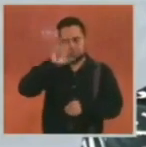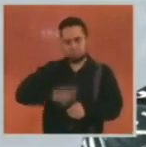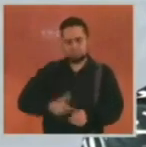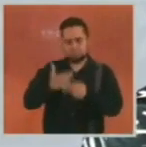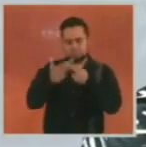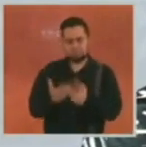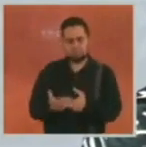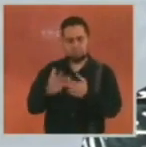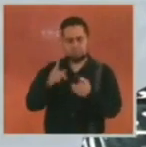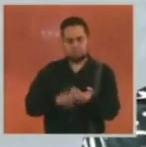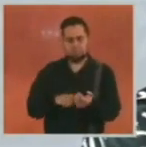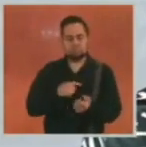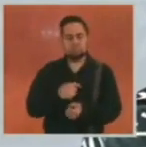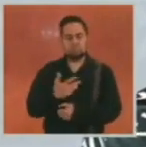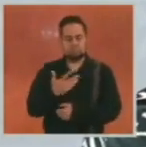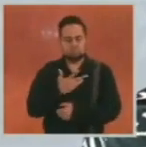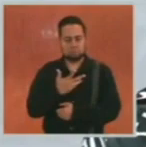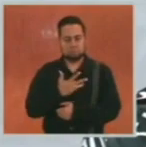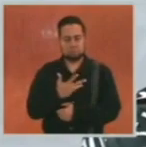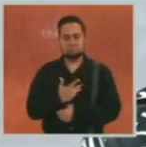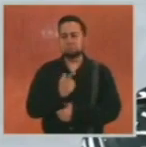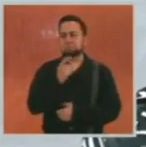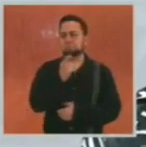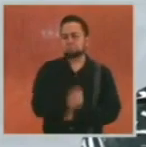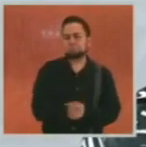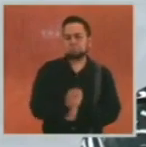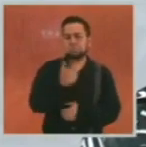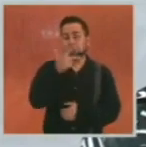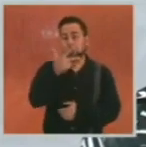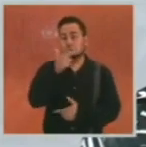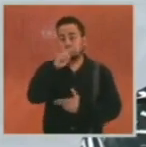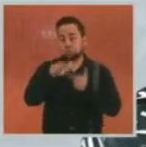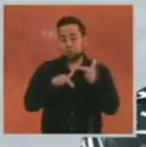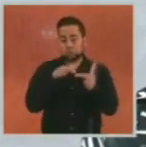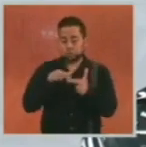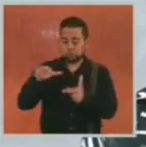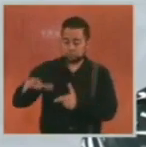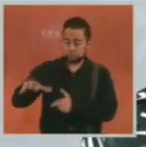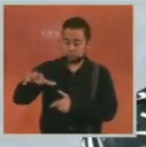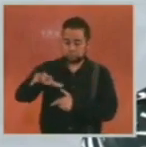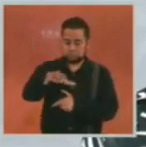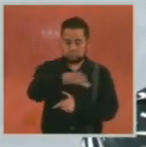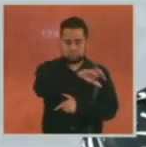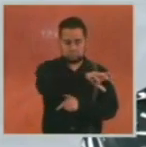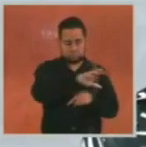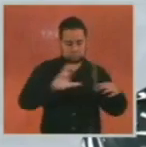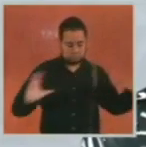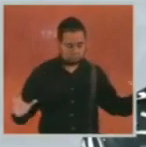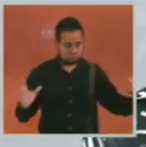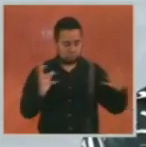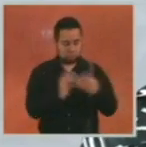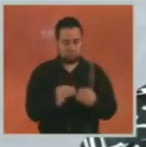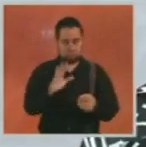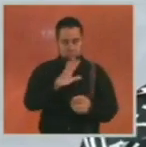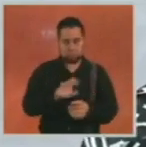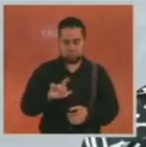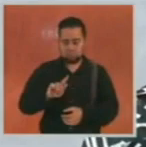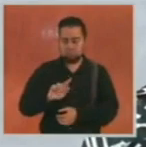que tenemos ocho regiones quinientos setenta municipios